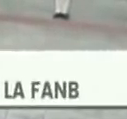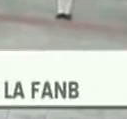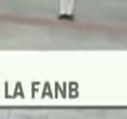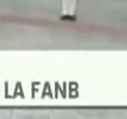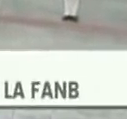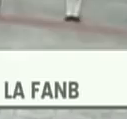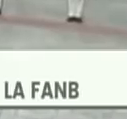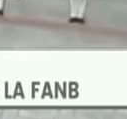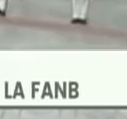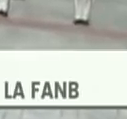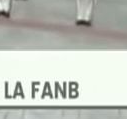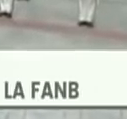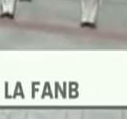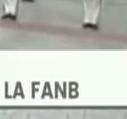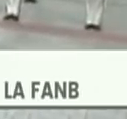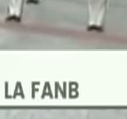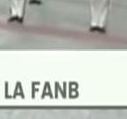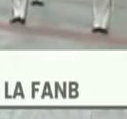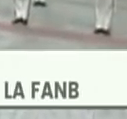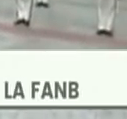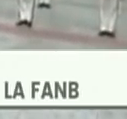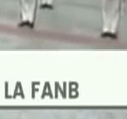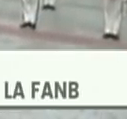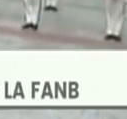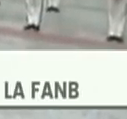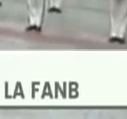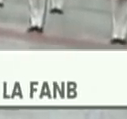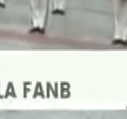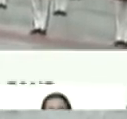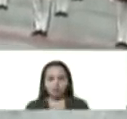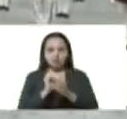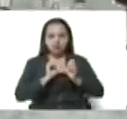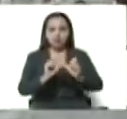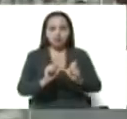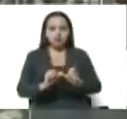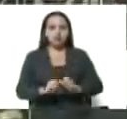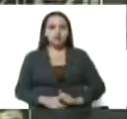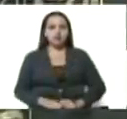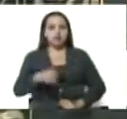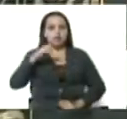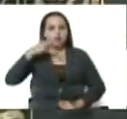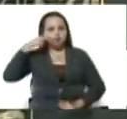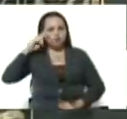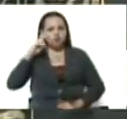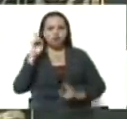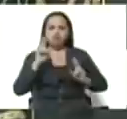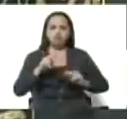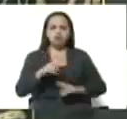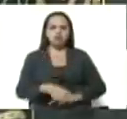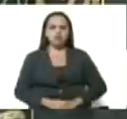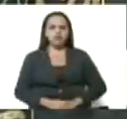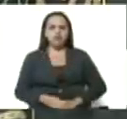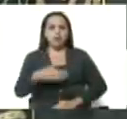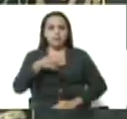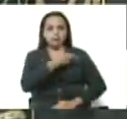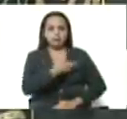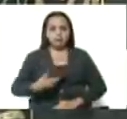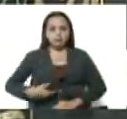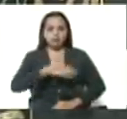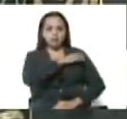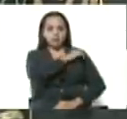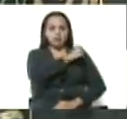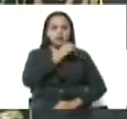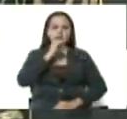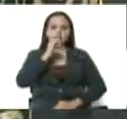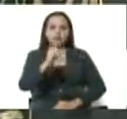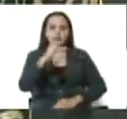independencia o nada le sale siempre traidores nunca me comandante en jefe le informo